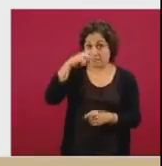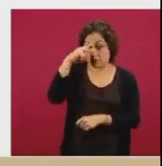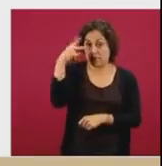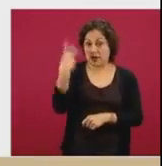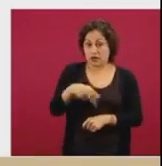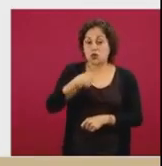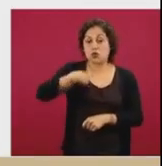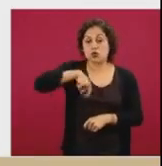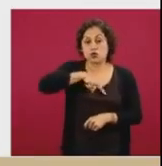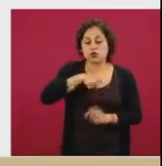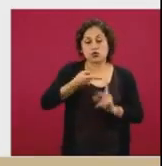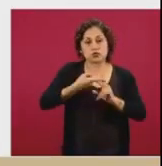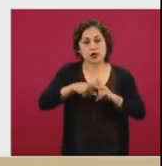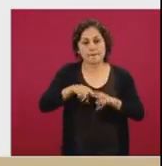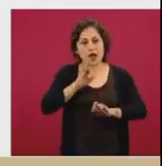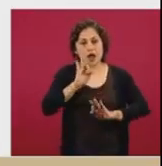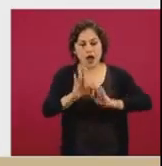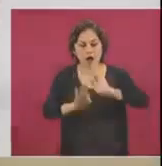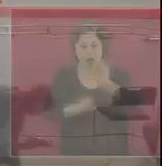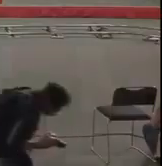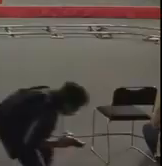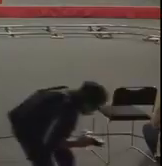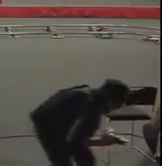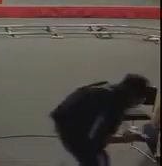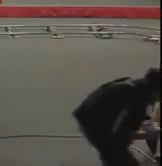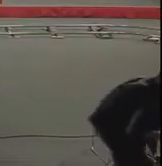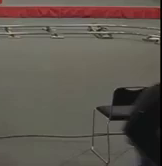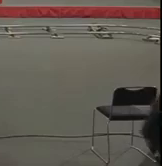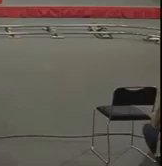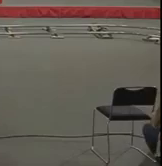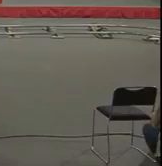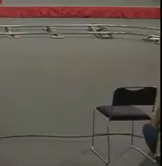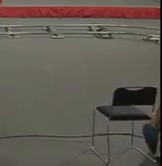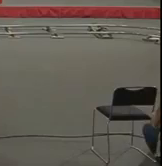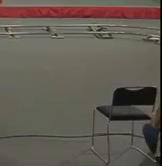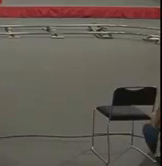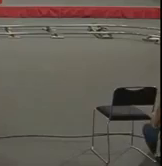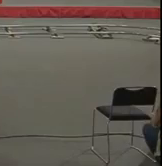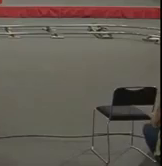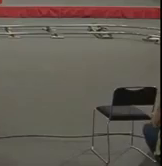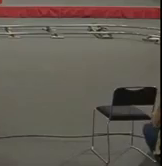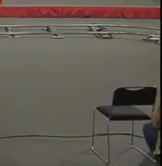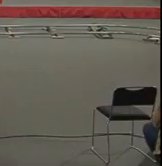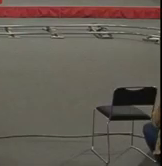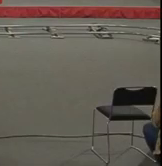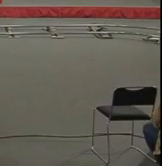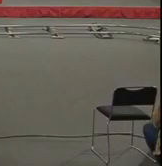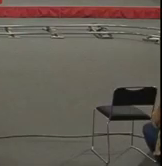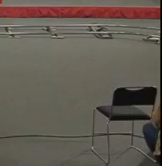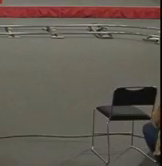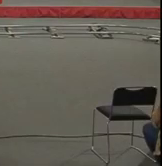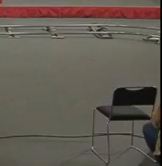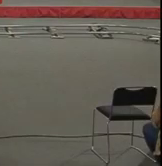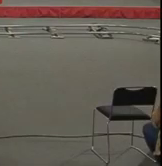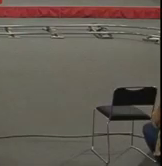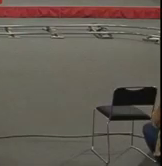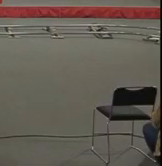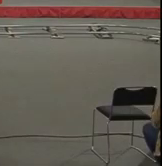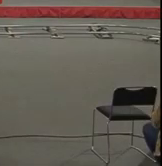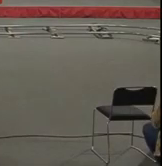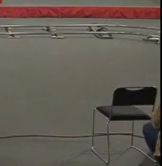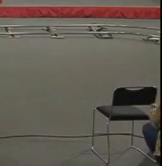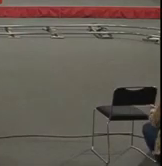logramos que existiera esta disminución. Y esto por las características que yo les hablaba del patógeno. La característica